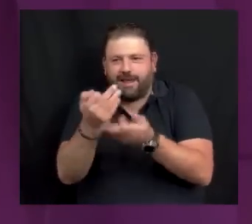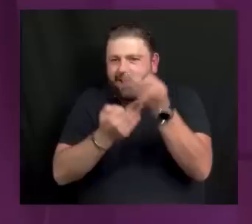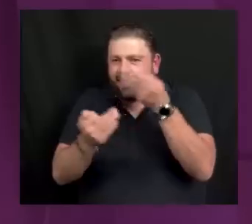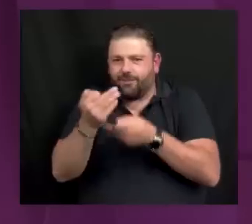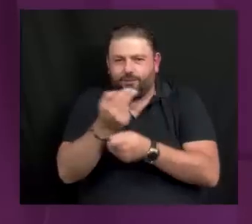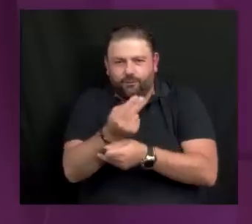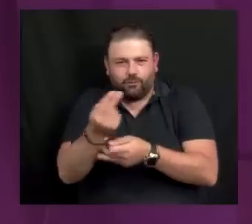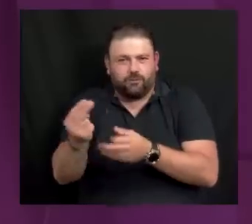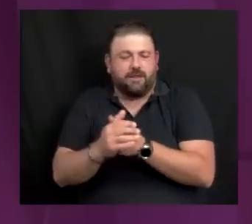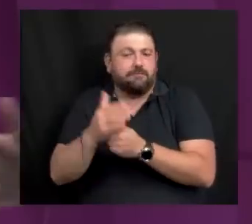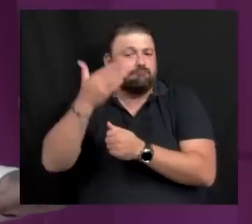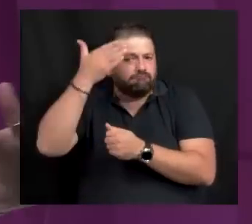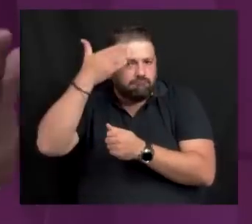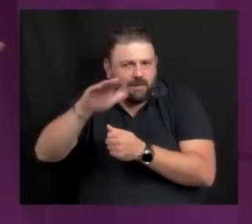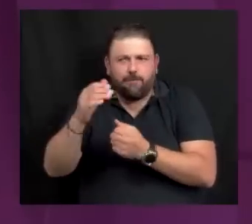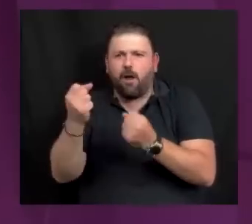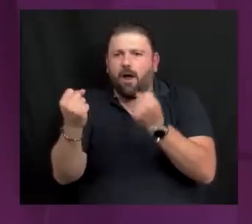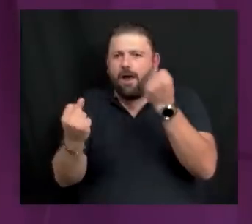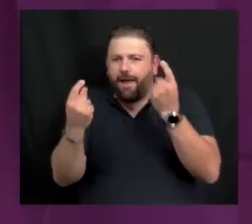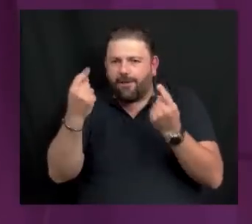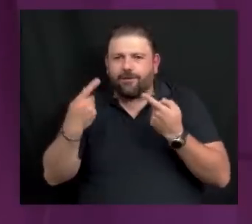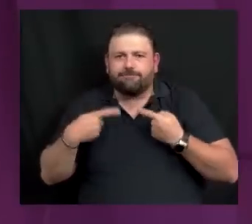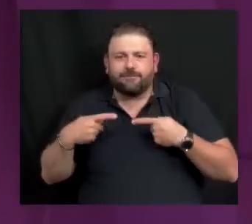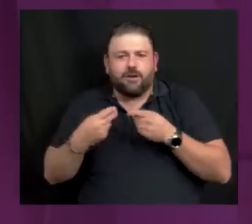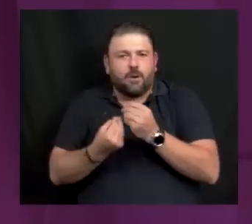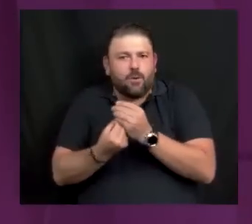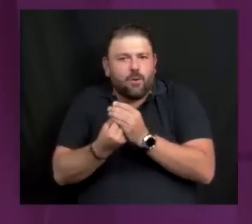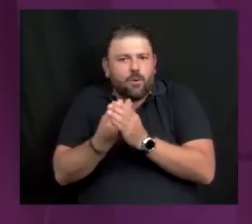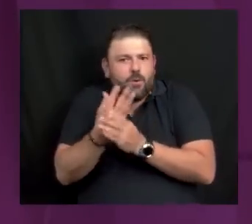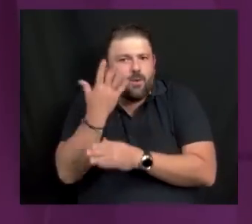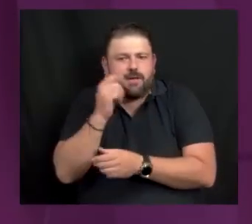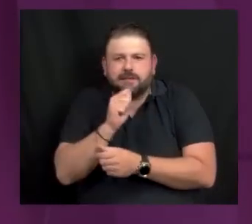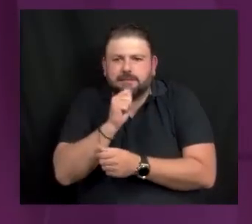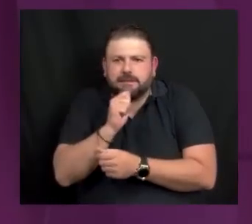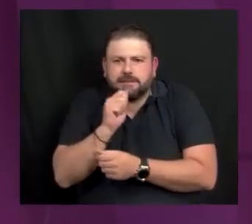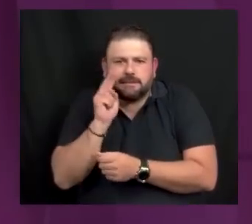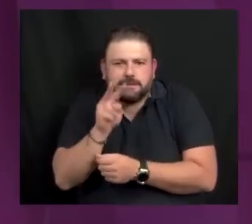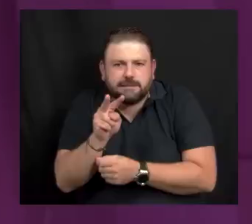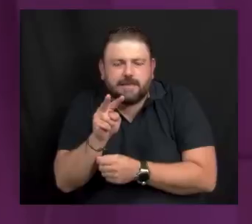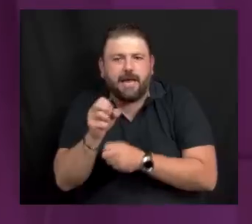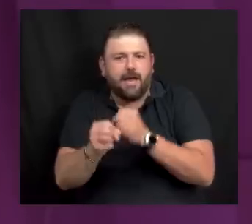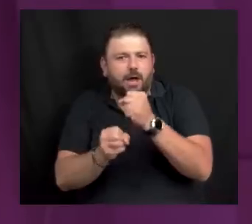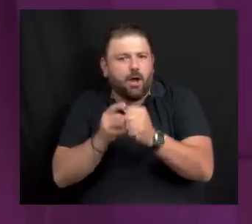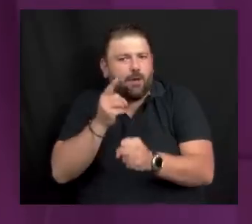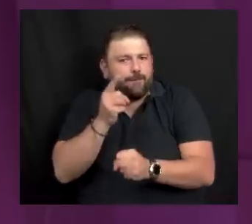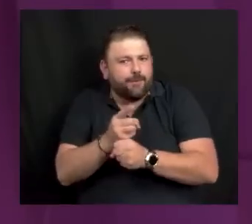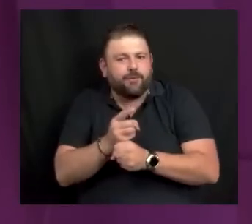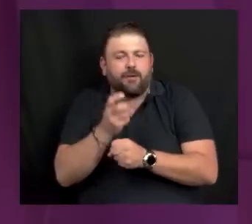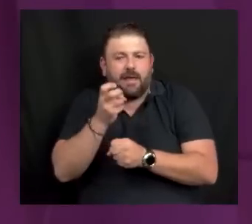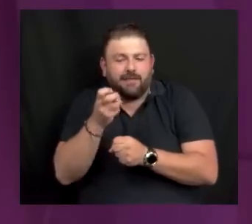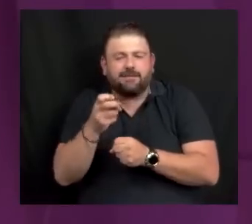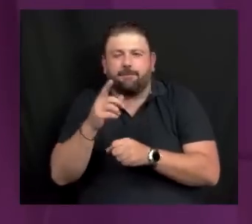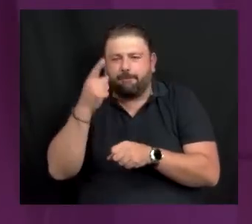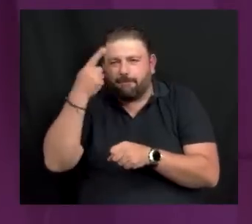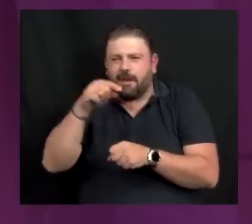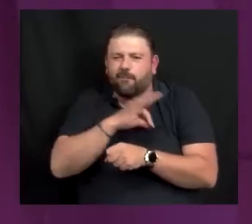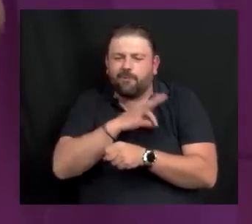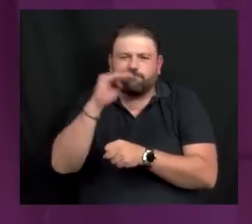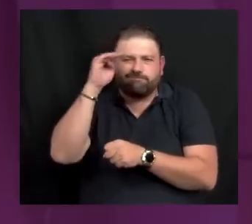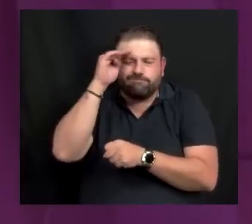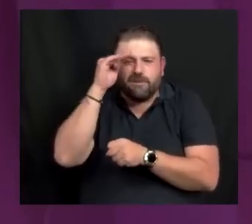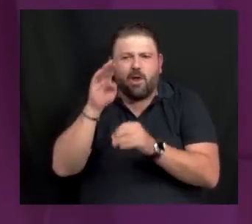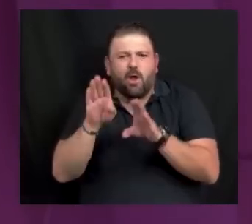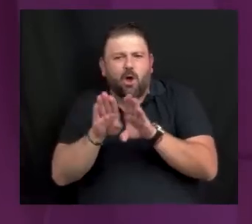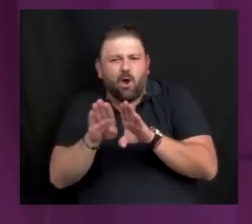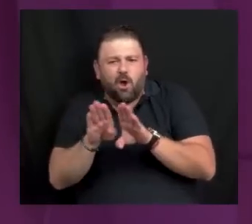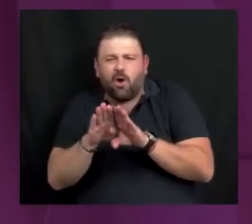probablemente eres nuevo y eso nos llena de emoción y nos encanta que hayas tomado la oportunidad. Probablemente ya iniciaste y estás pensando, oye, ¿cómo arranco?